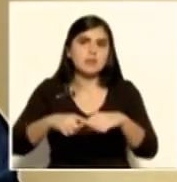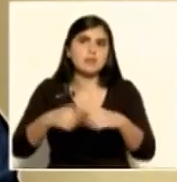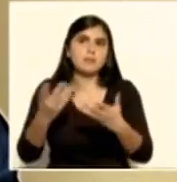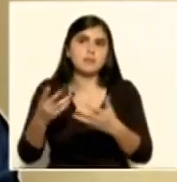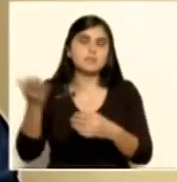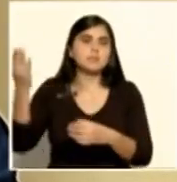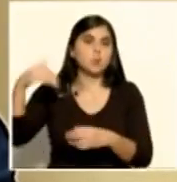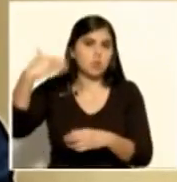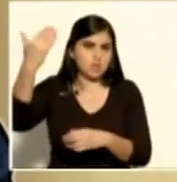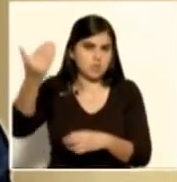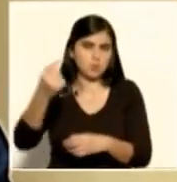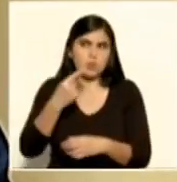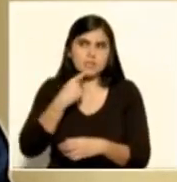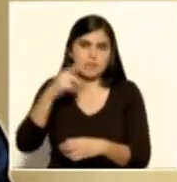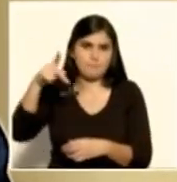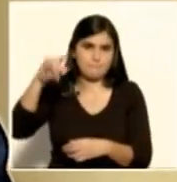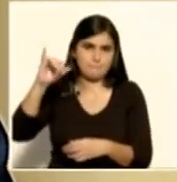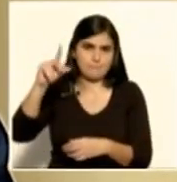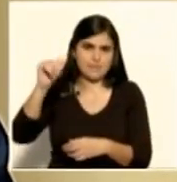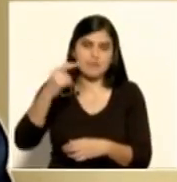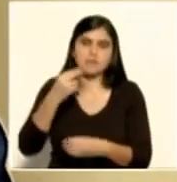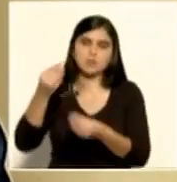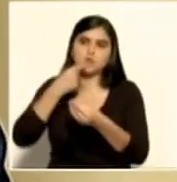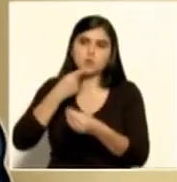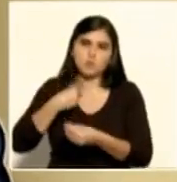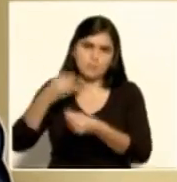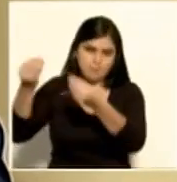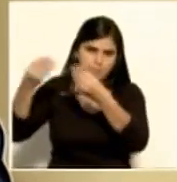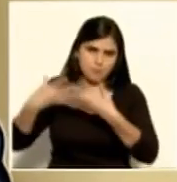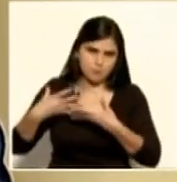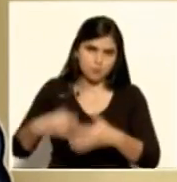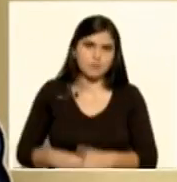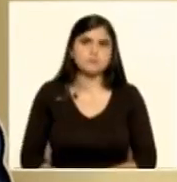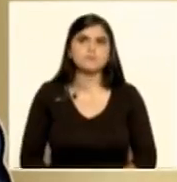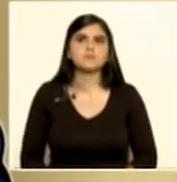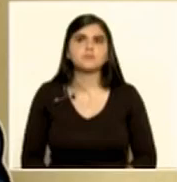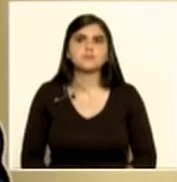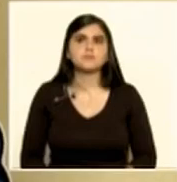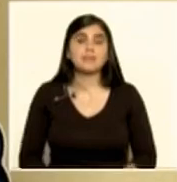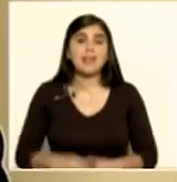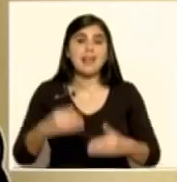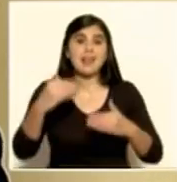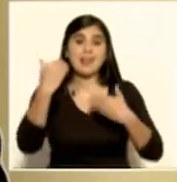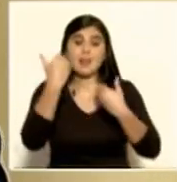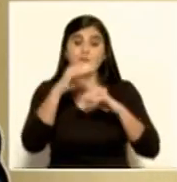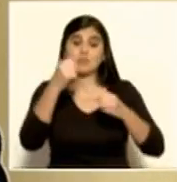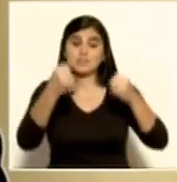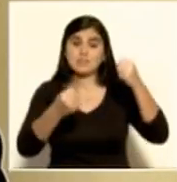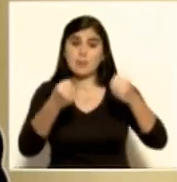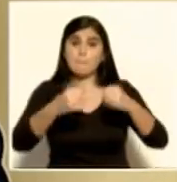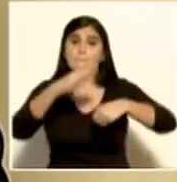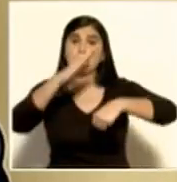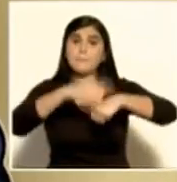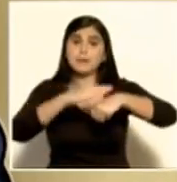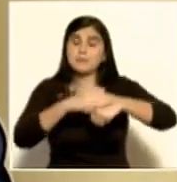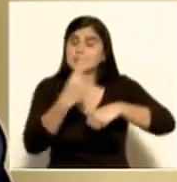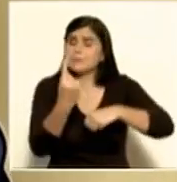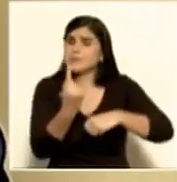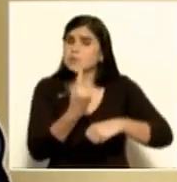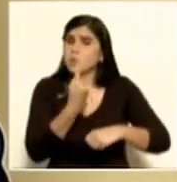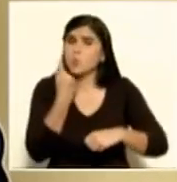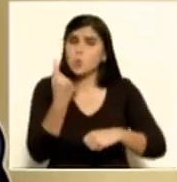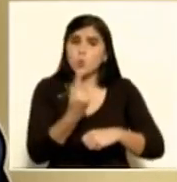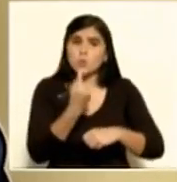Pilar nos dará más adelante sobre el funcionamiento de los establecimientos. La restricción permitirá únicamente